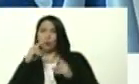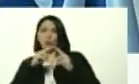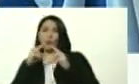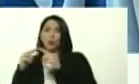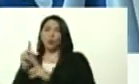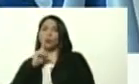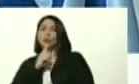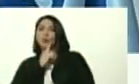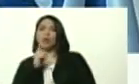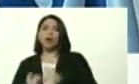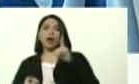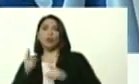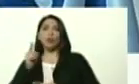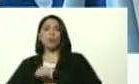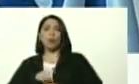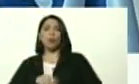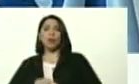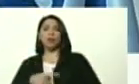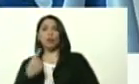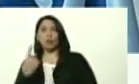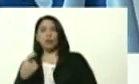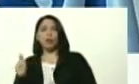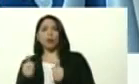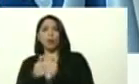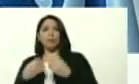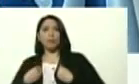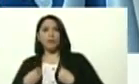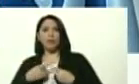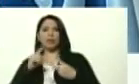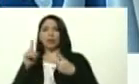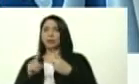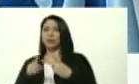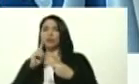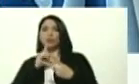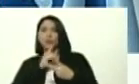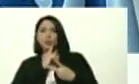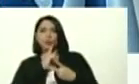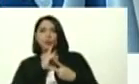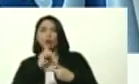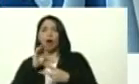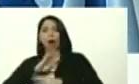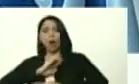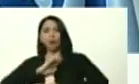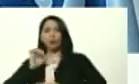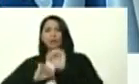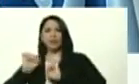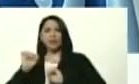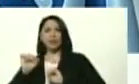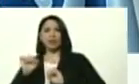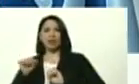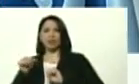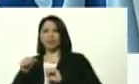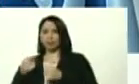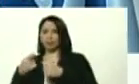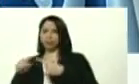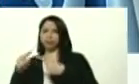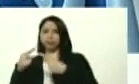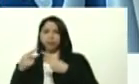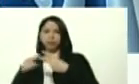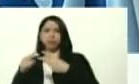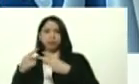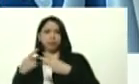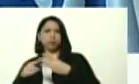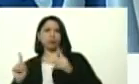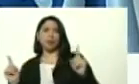algún momento, una con el nombre de convivir, otra del nombre de autodefensa, van mutando y cambiando de